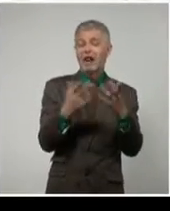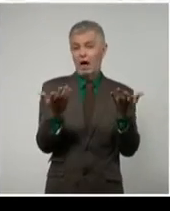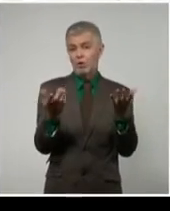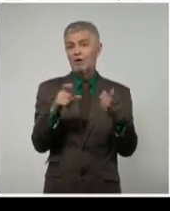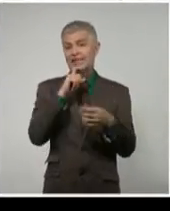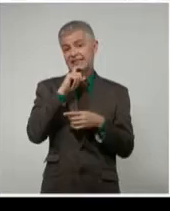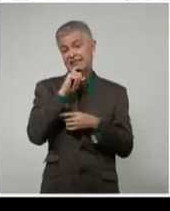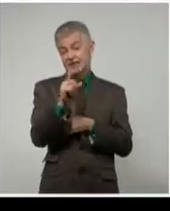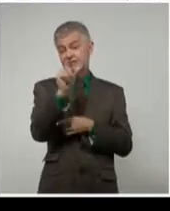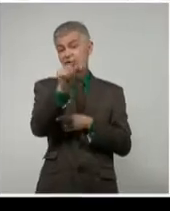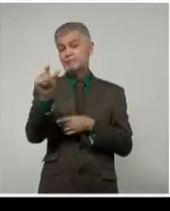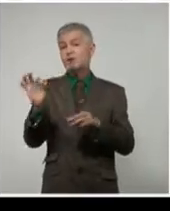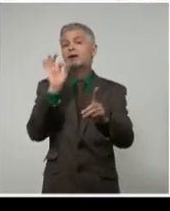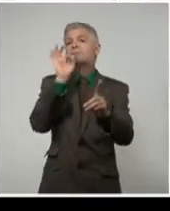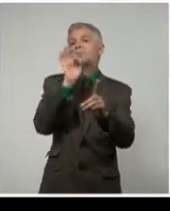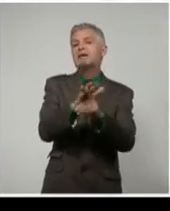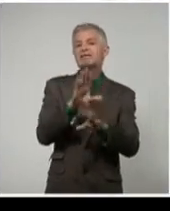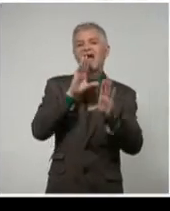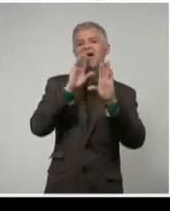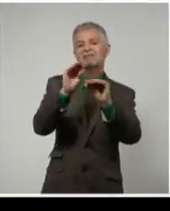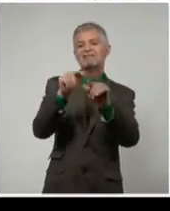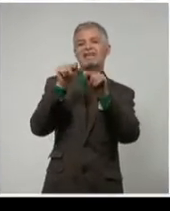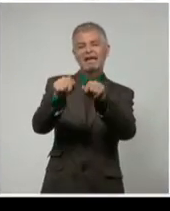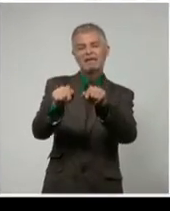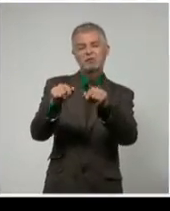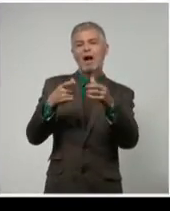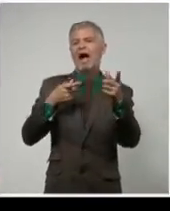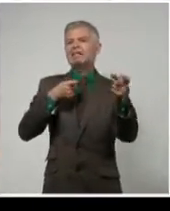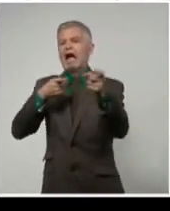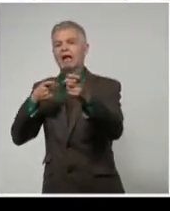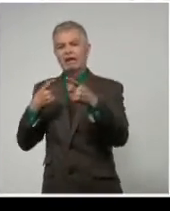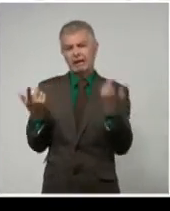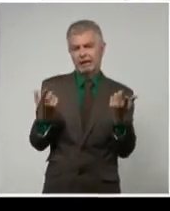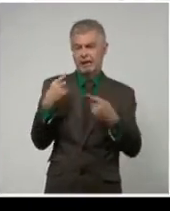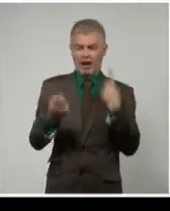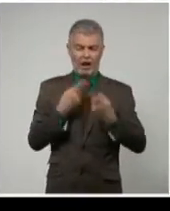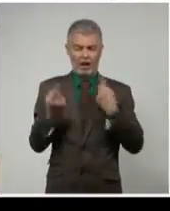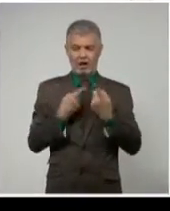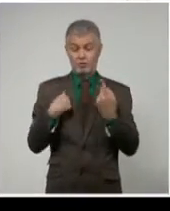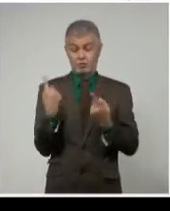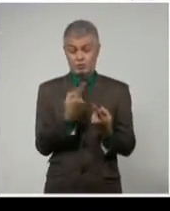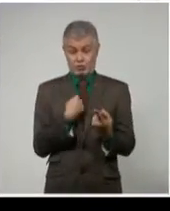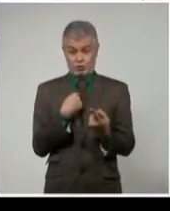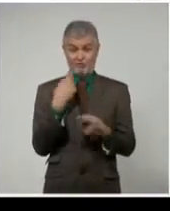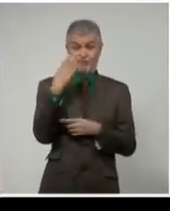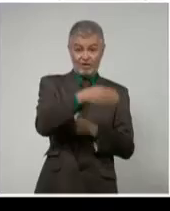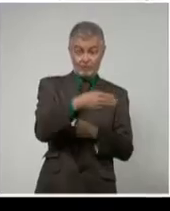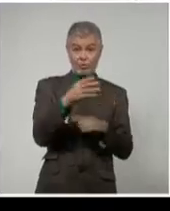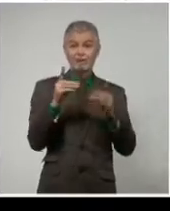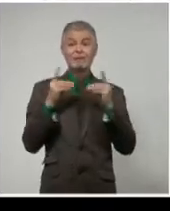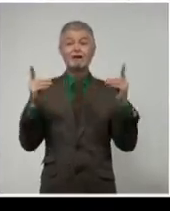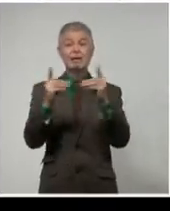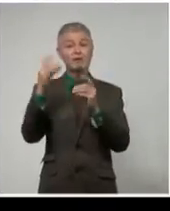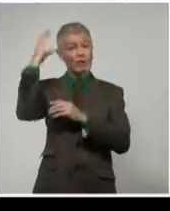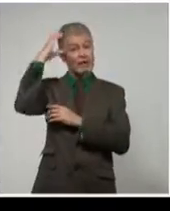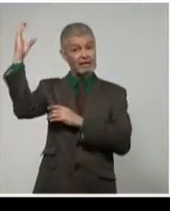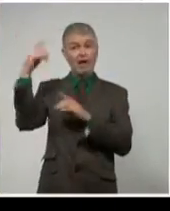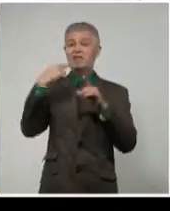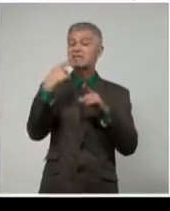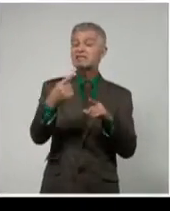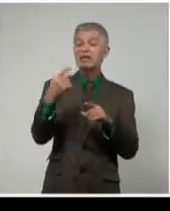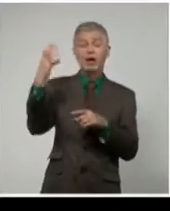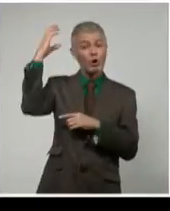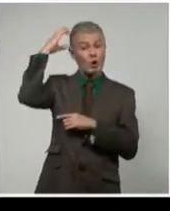de esto empezaron a hablar de que esto era una serie de ataques. Como nosotros lo vimos cuando fuimos al Departamento de Estado, nos dijeron que la posición oficial del